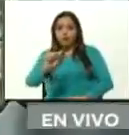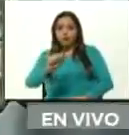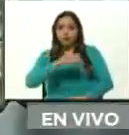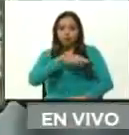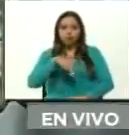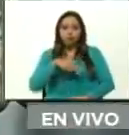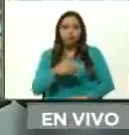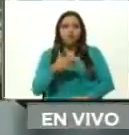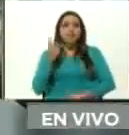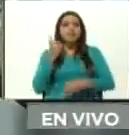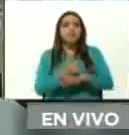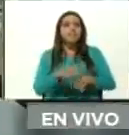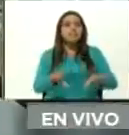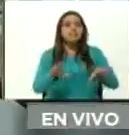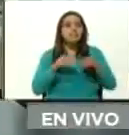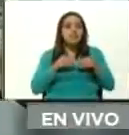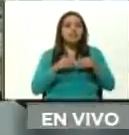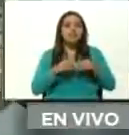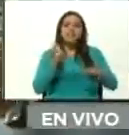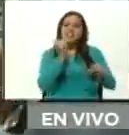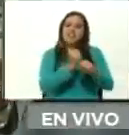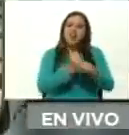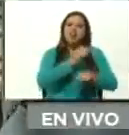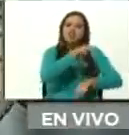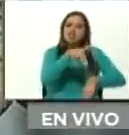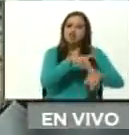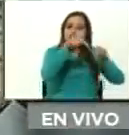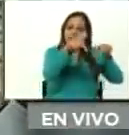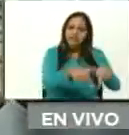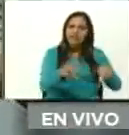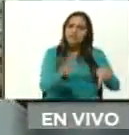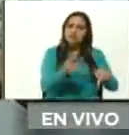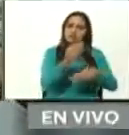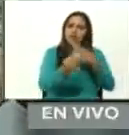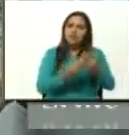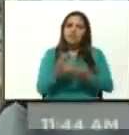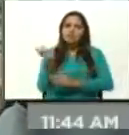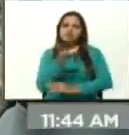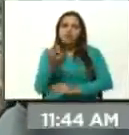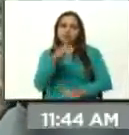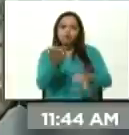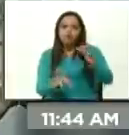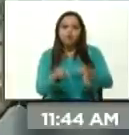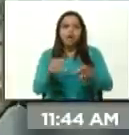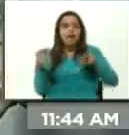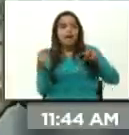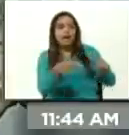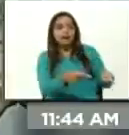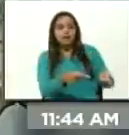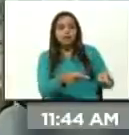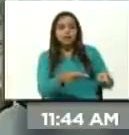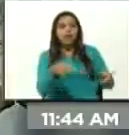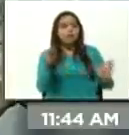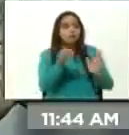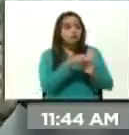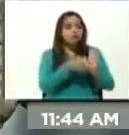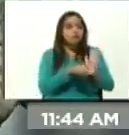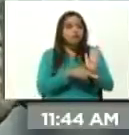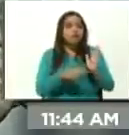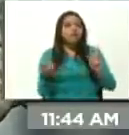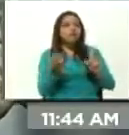reconocer las actuaciones de la jurisdicción nacional en búsqueda de la justicia. En